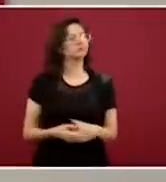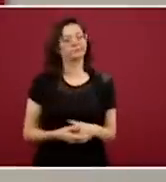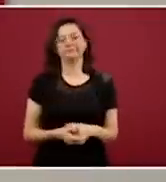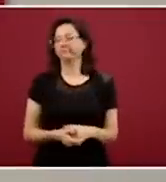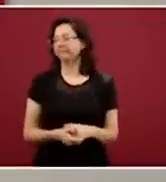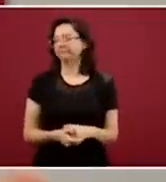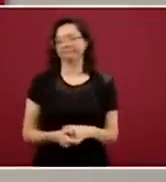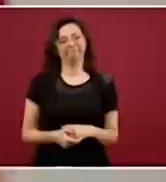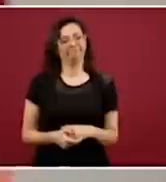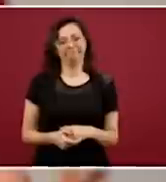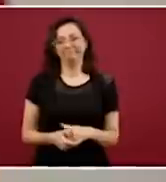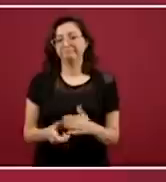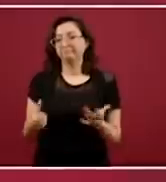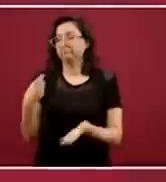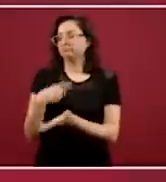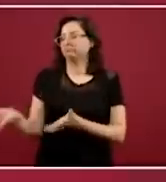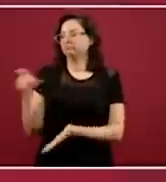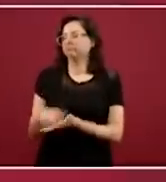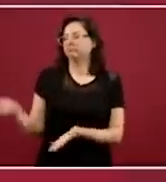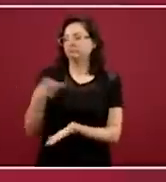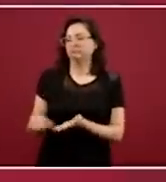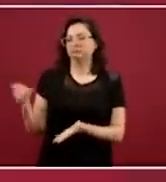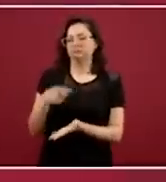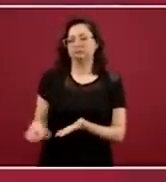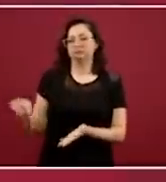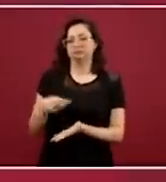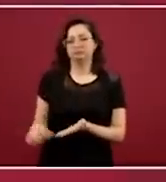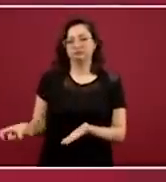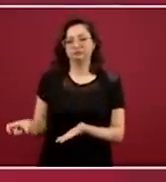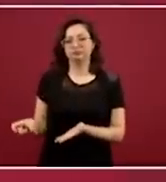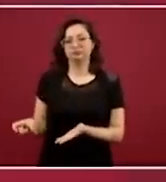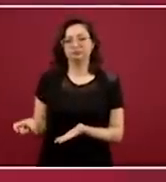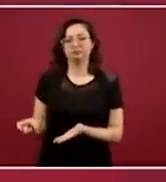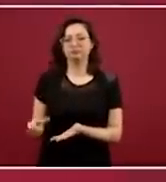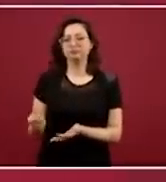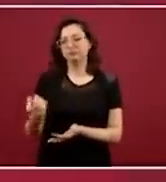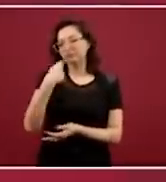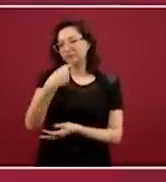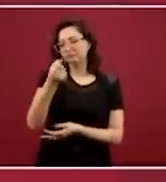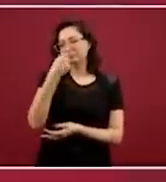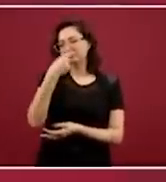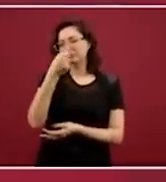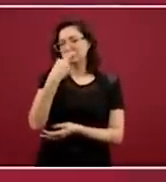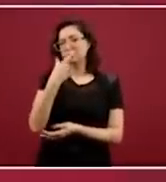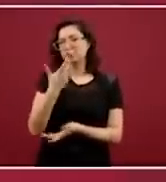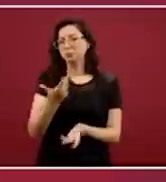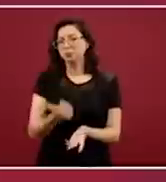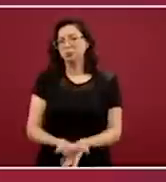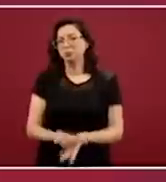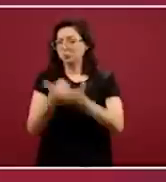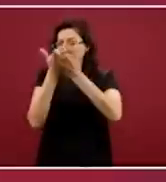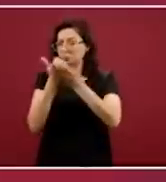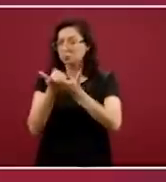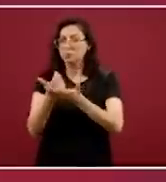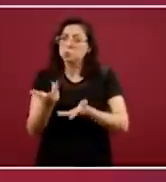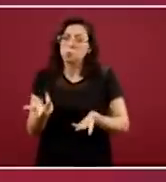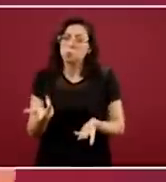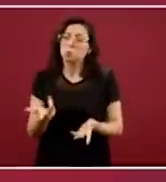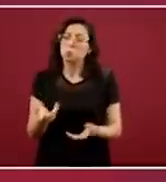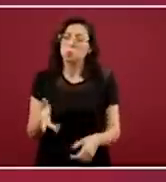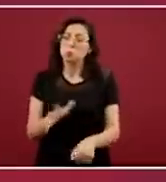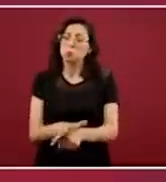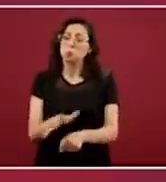reduce el riesgo. Entonces, comprar pastillas de vitaminas, y en específico vitamina C, no contribuye sustancialmente a protegerse.